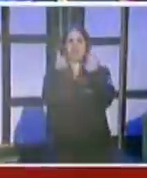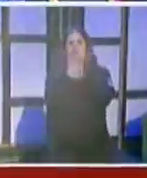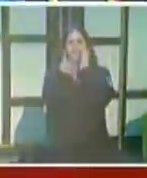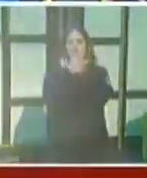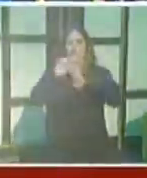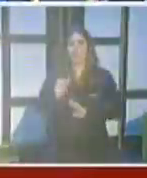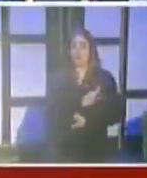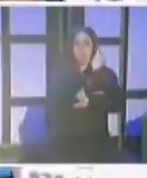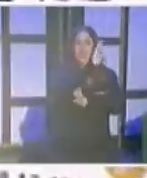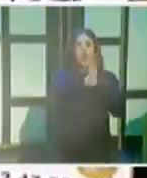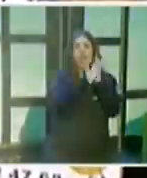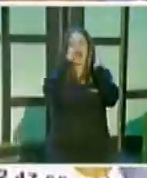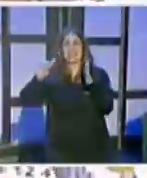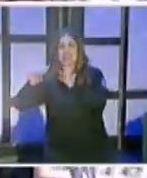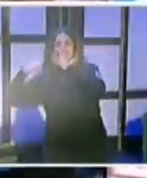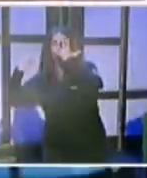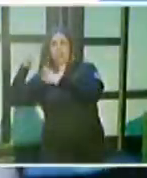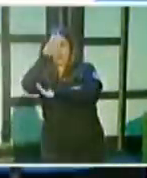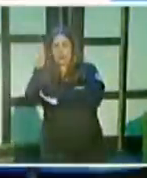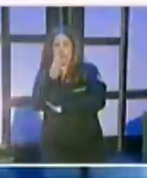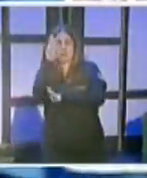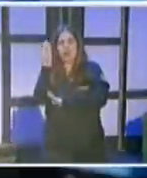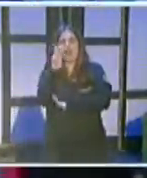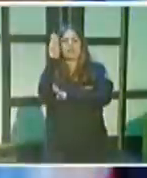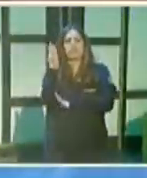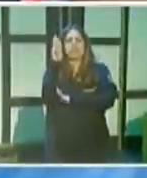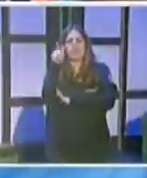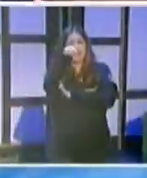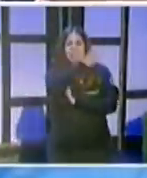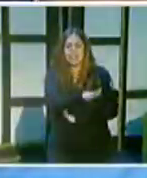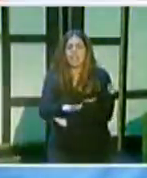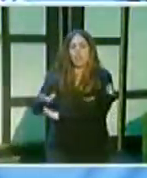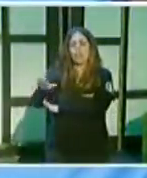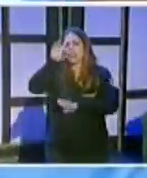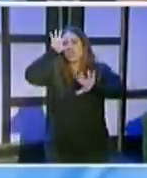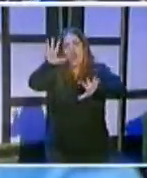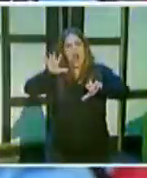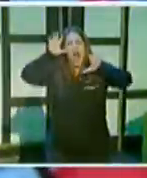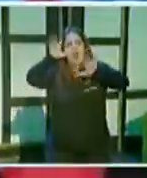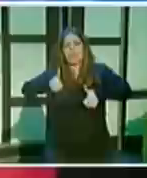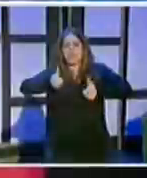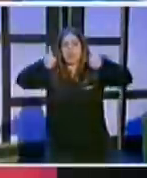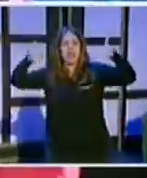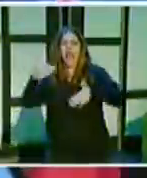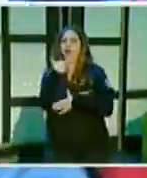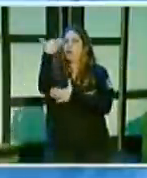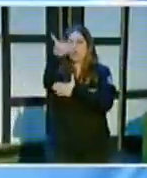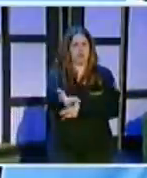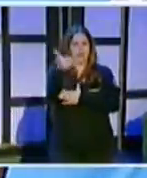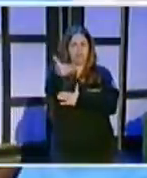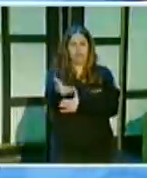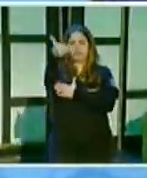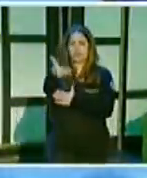curso a sexto de primaria. Es donde los niños más aprenden, es un paso esencial.